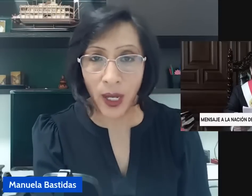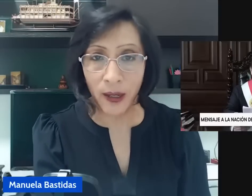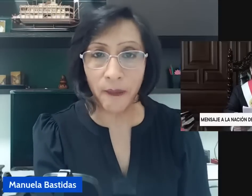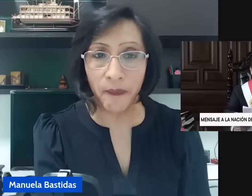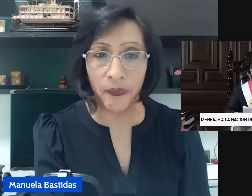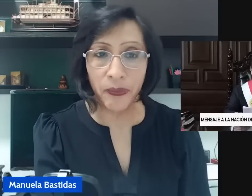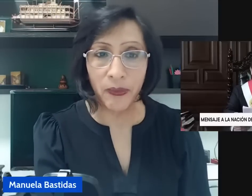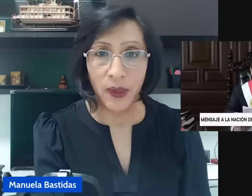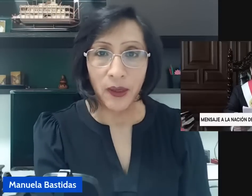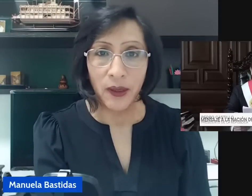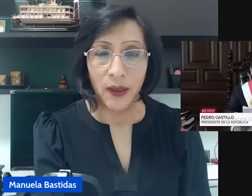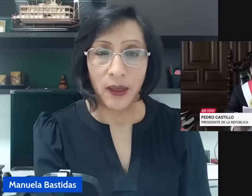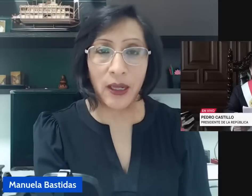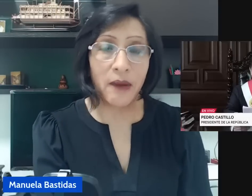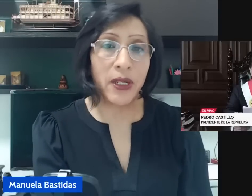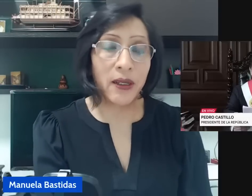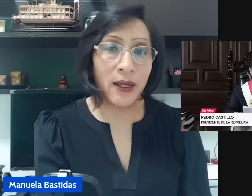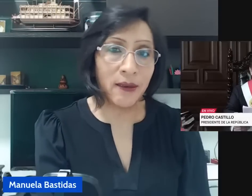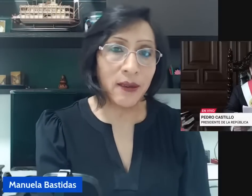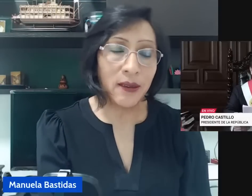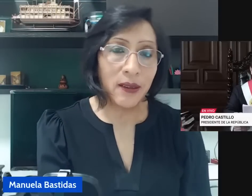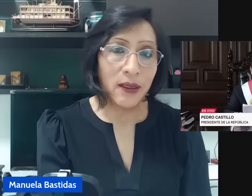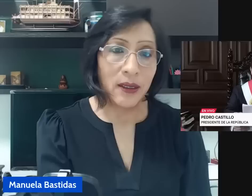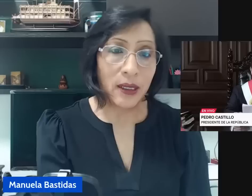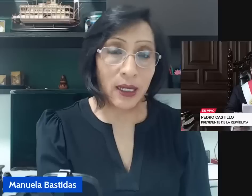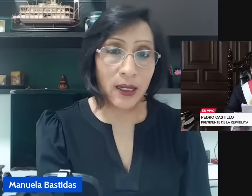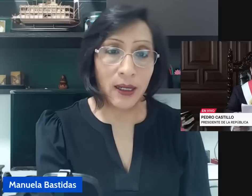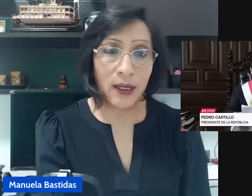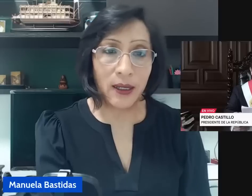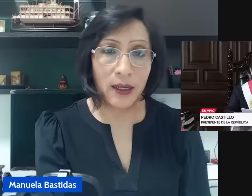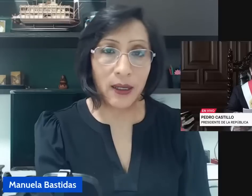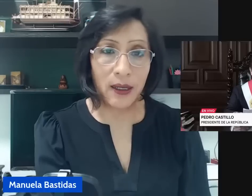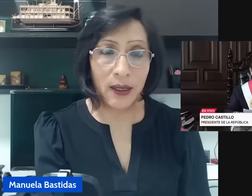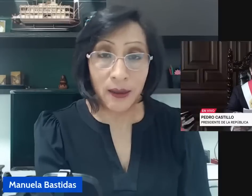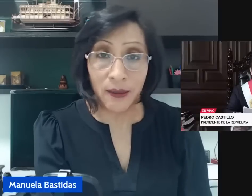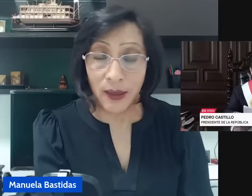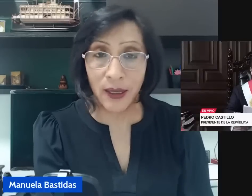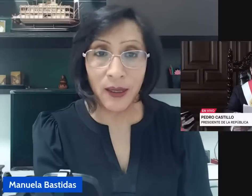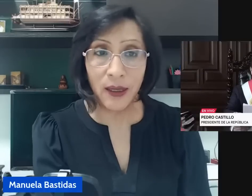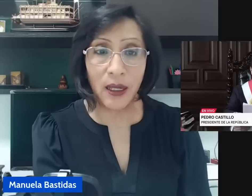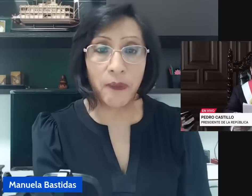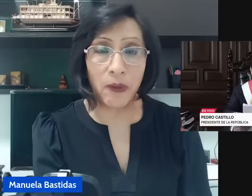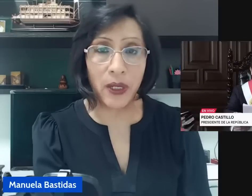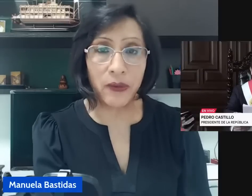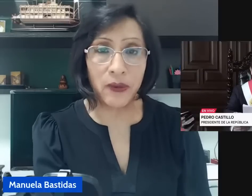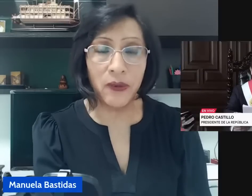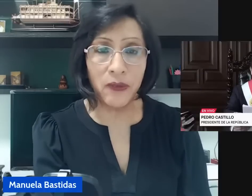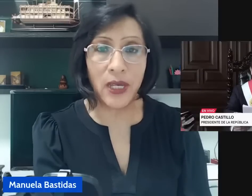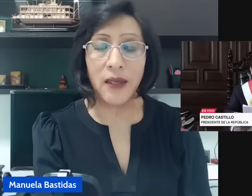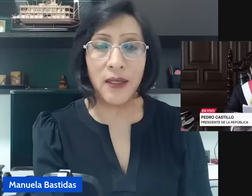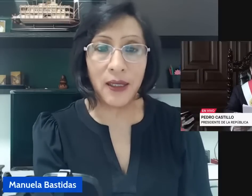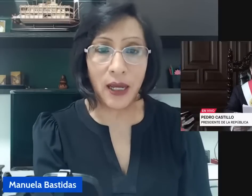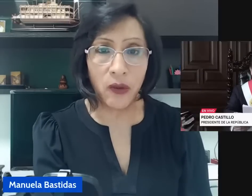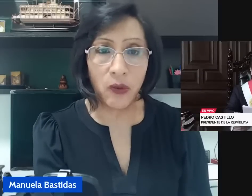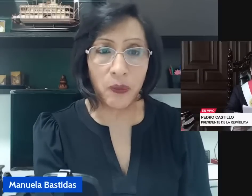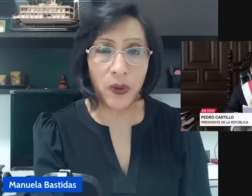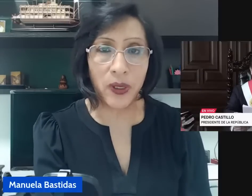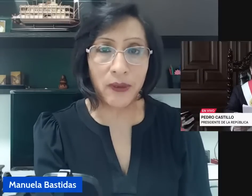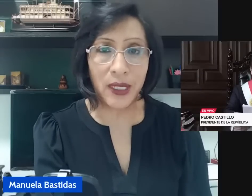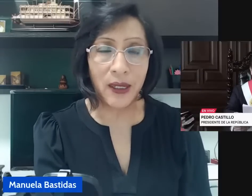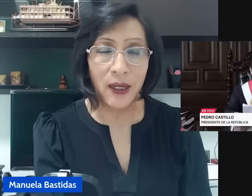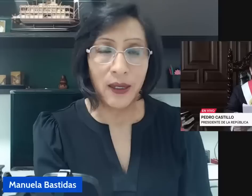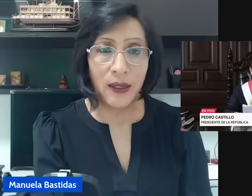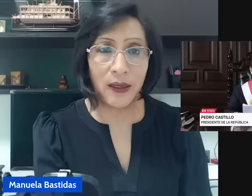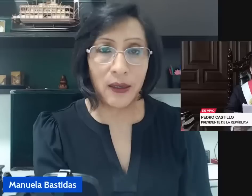Tal cual la verdad que es que la población se ha indignado